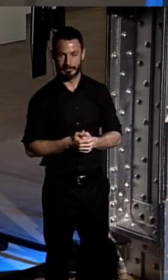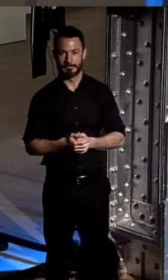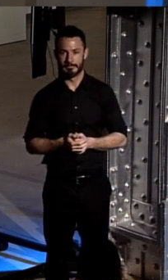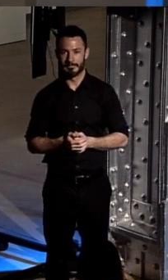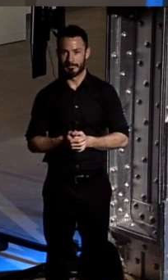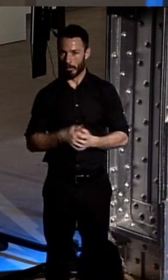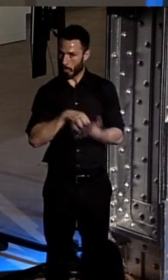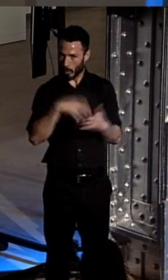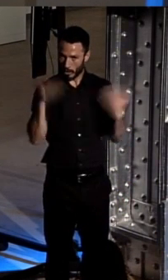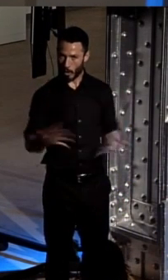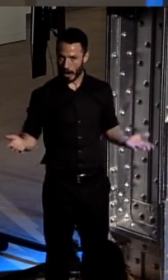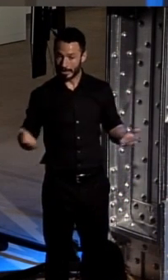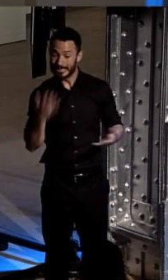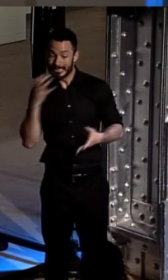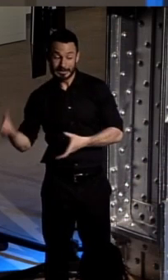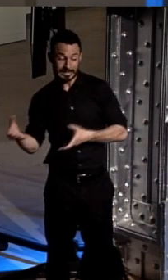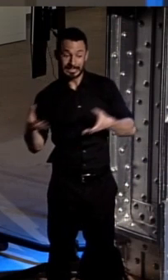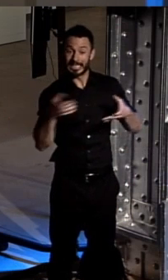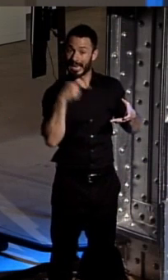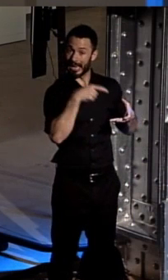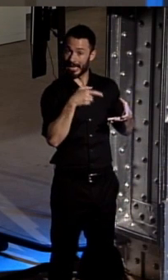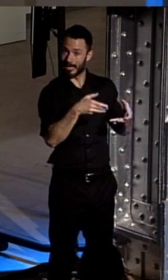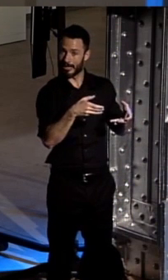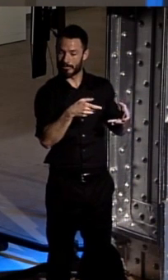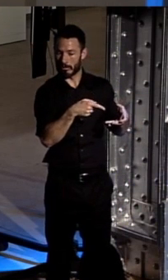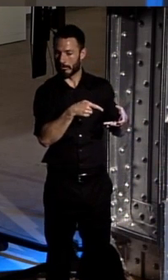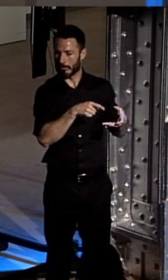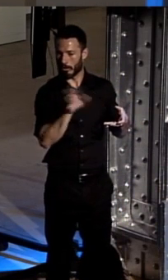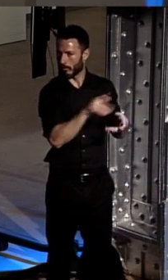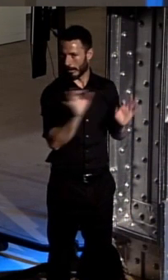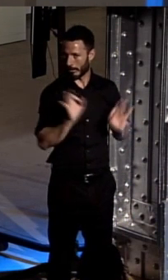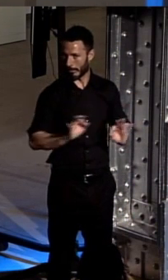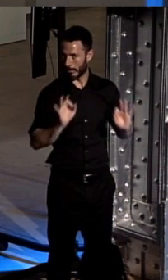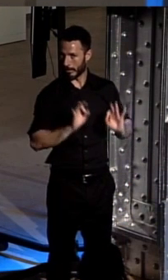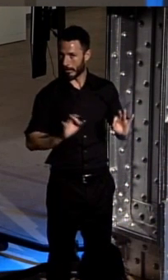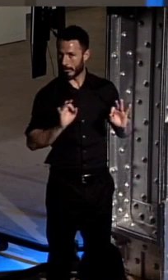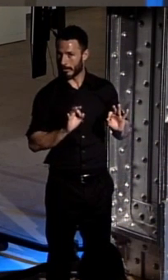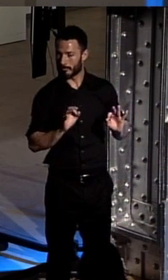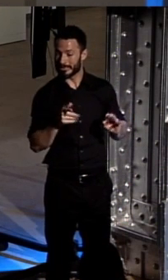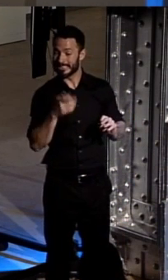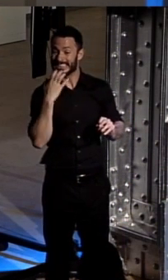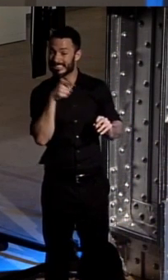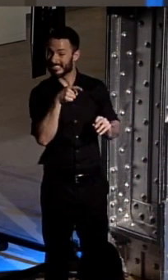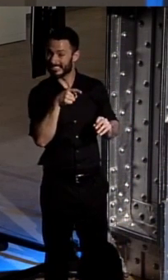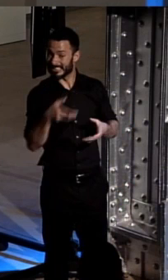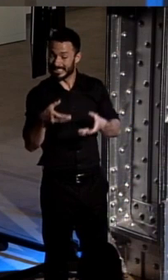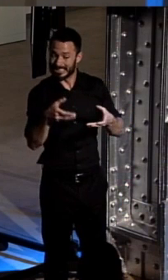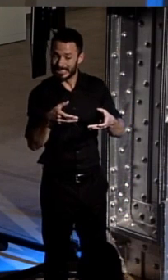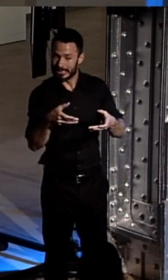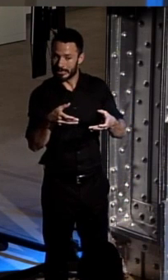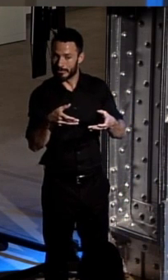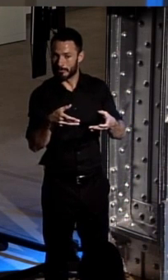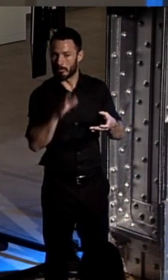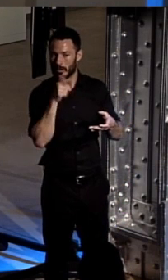duda. De hecho, o sea, los que se la dejan a él, lo que todos nos acuerdan es que este no se la robaría a nadie, pero los que eligen no dejársela es porque es